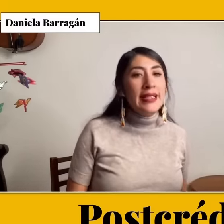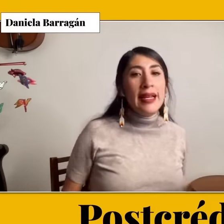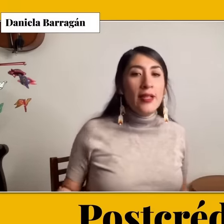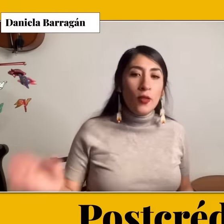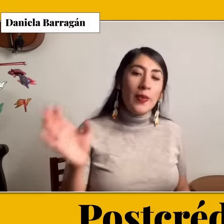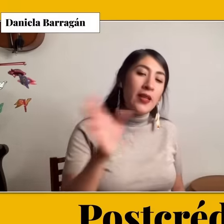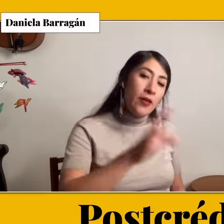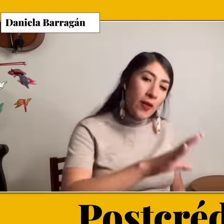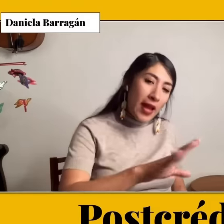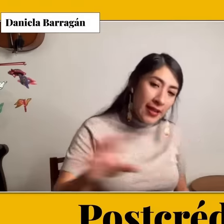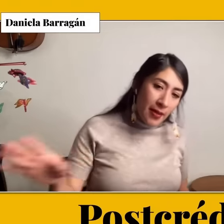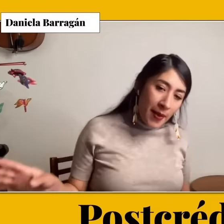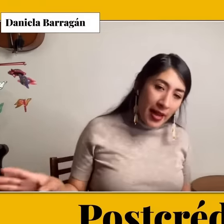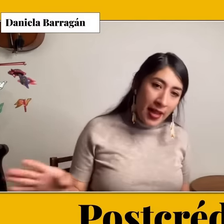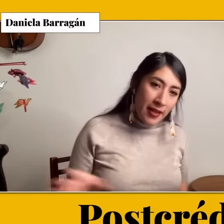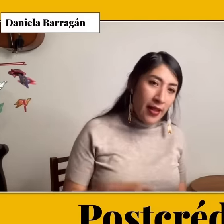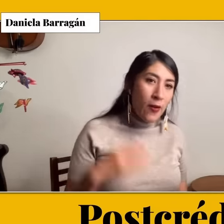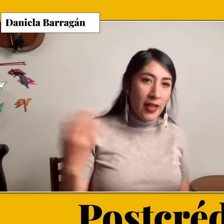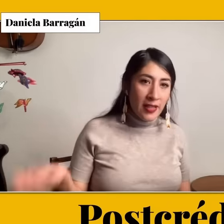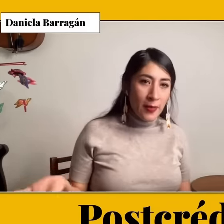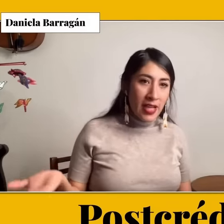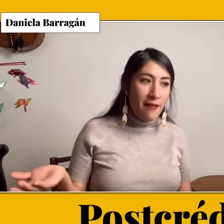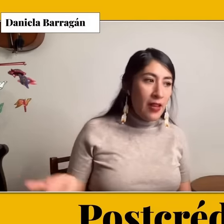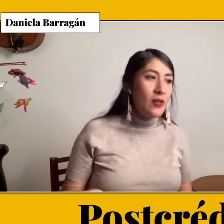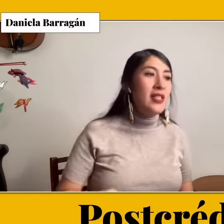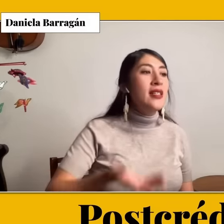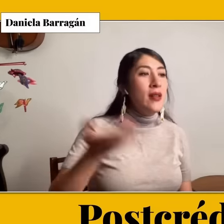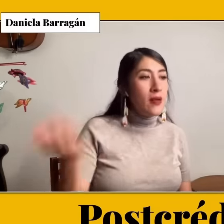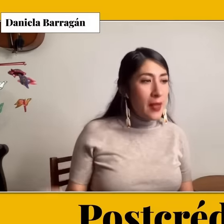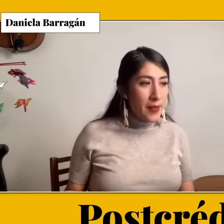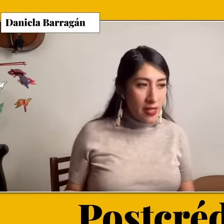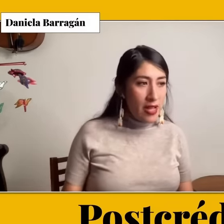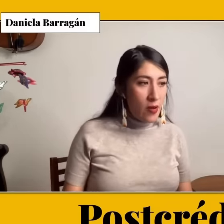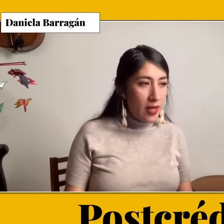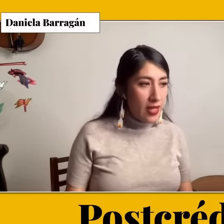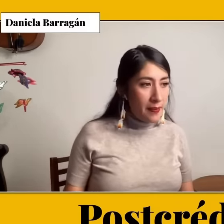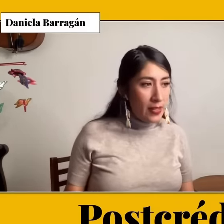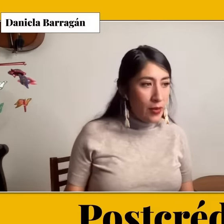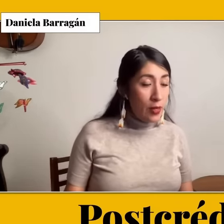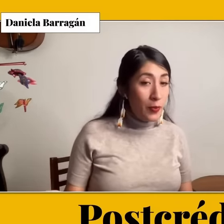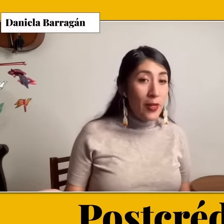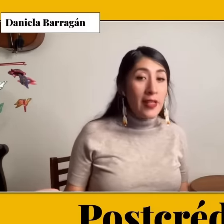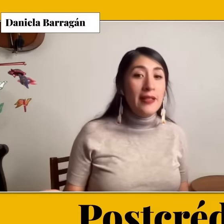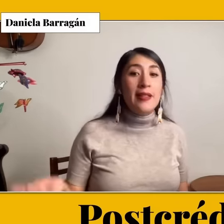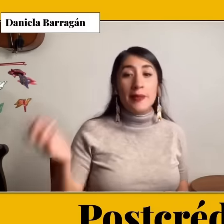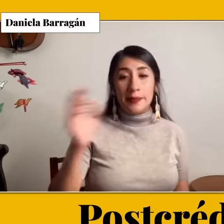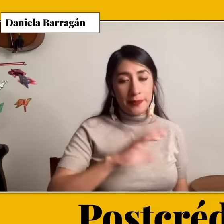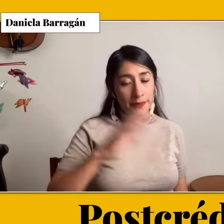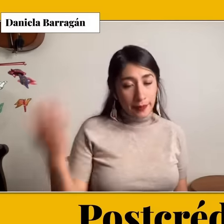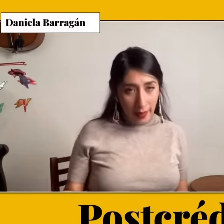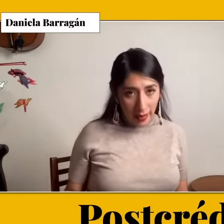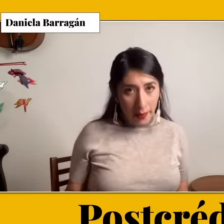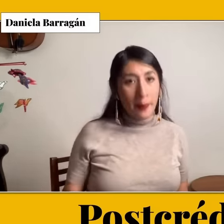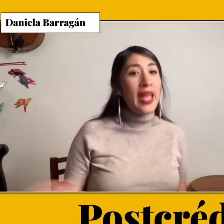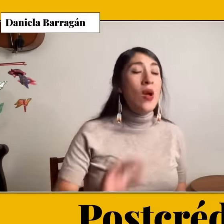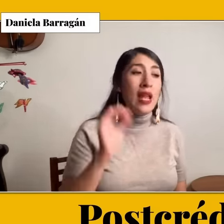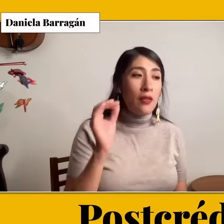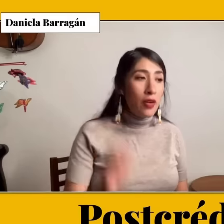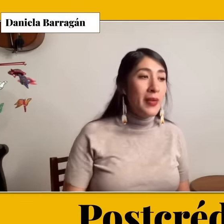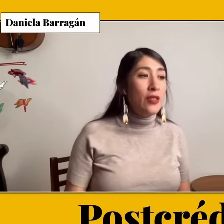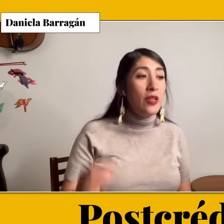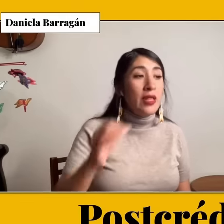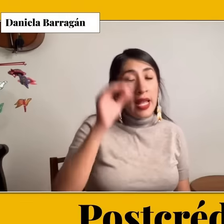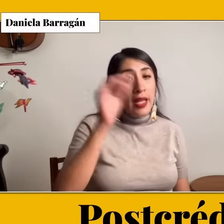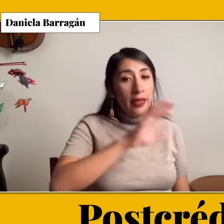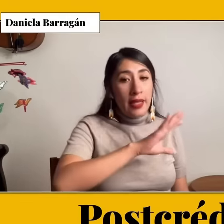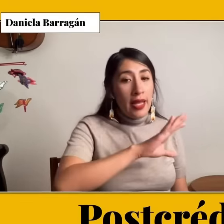que es el resumen de toda la semana de lo que hicimos en café y noticias y luego también de lo que pasó en los periodistas pero la